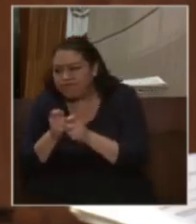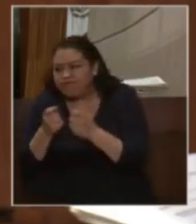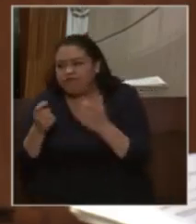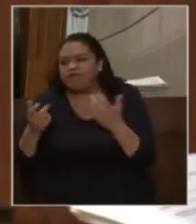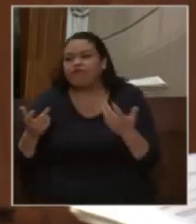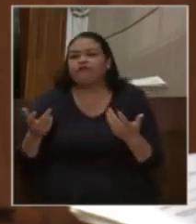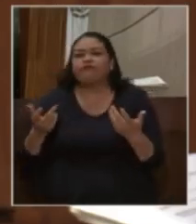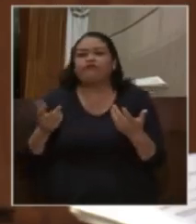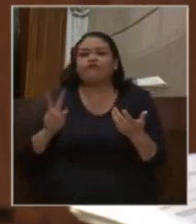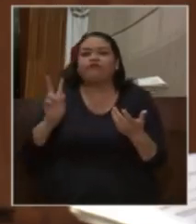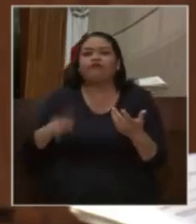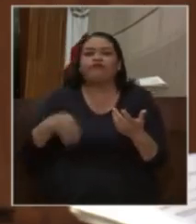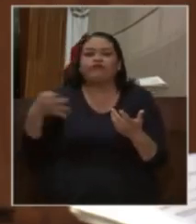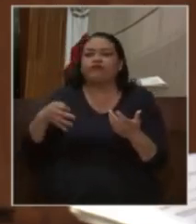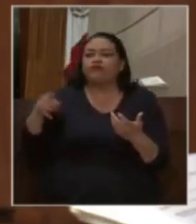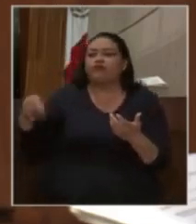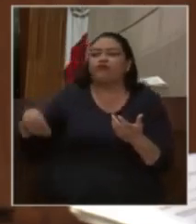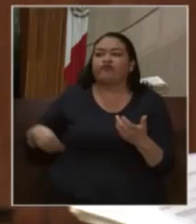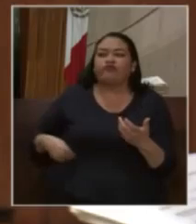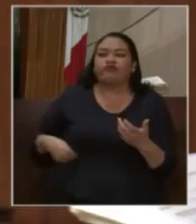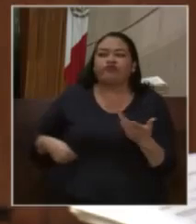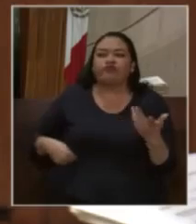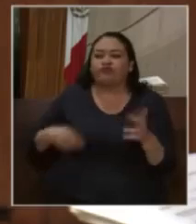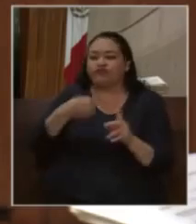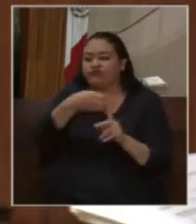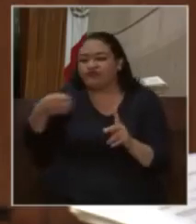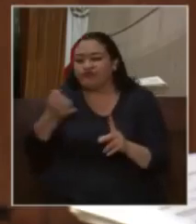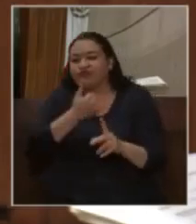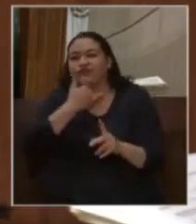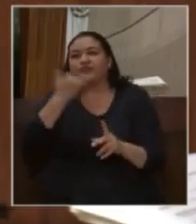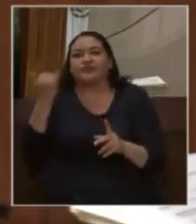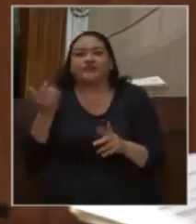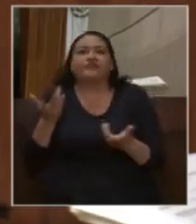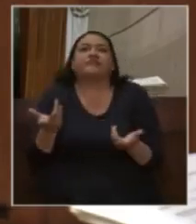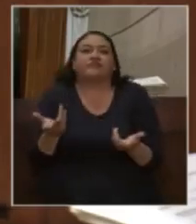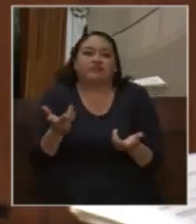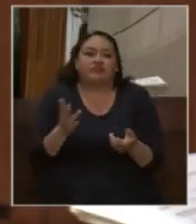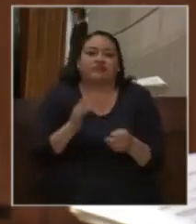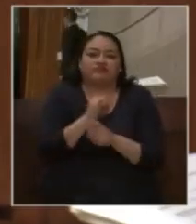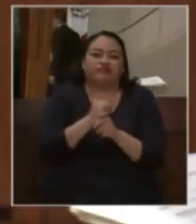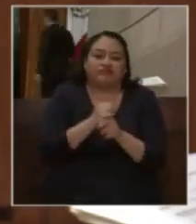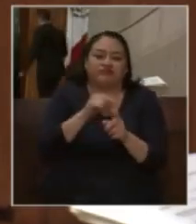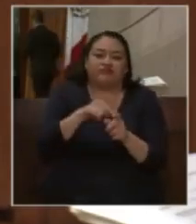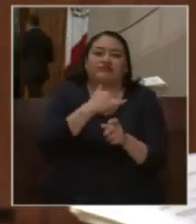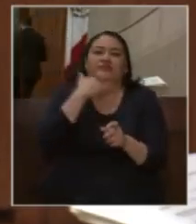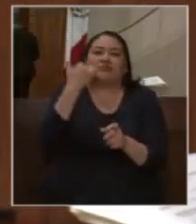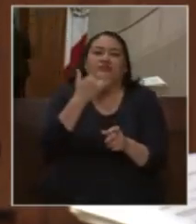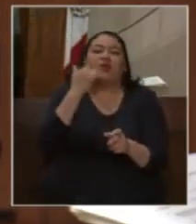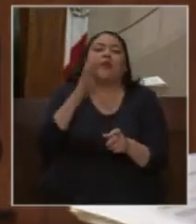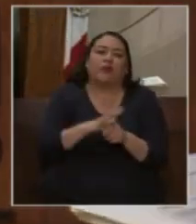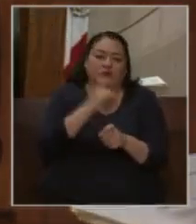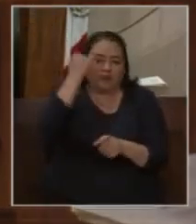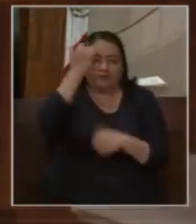de elementos esenciales para su validez y por eso la propuesta que se somete a su consideración. Es cuanto, presidente.